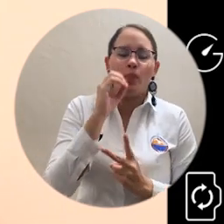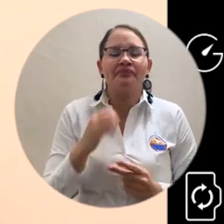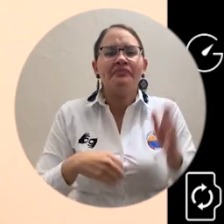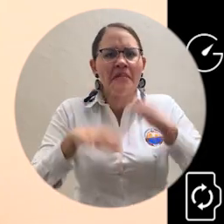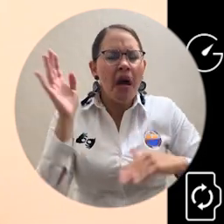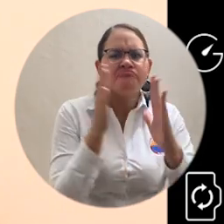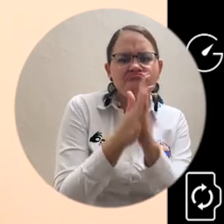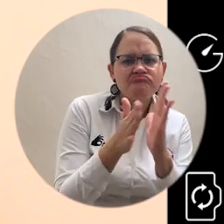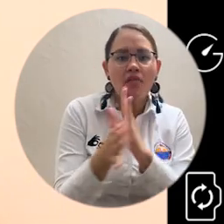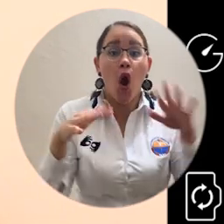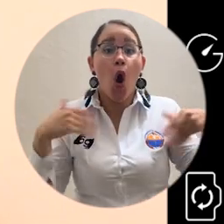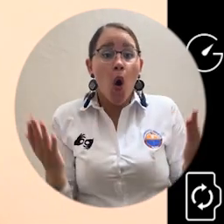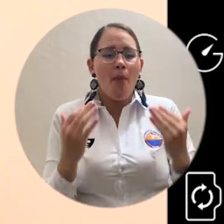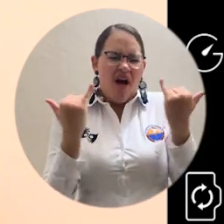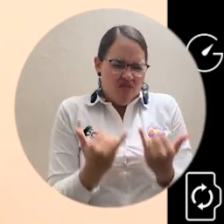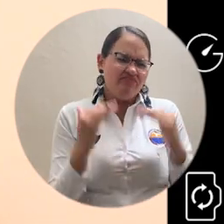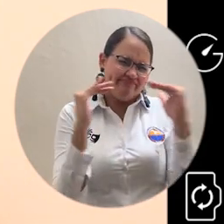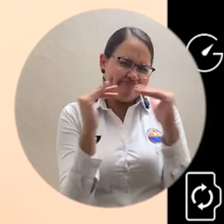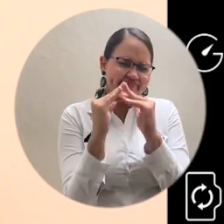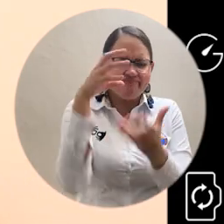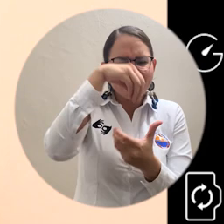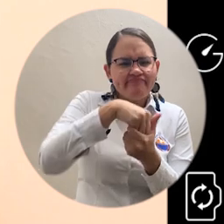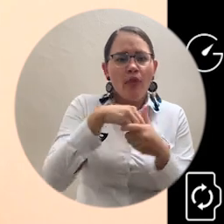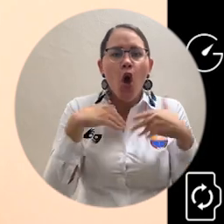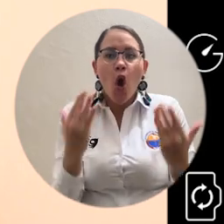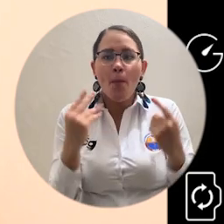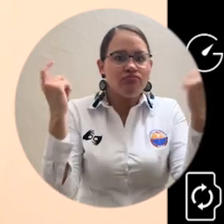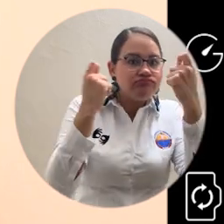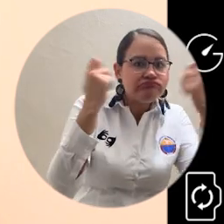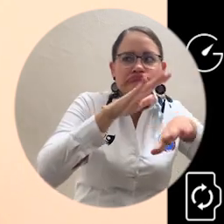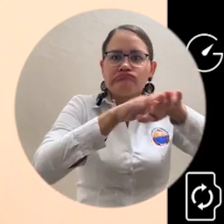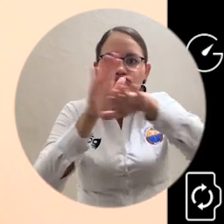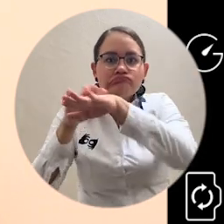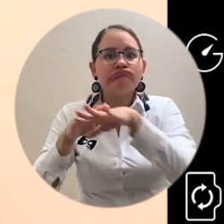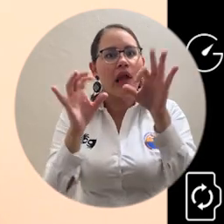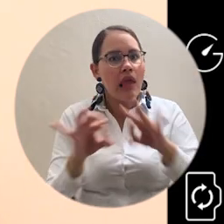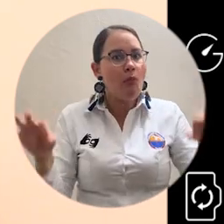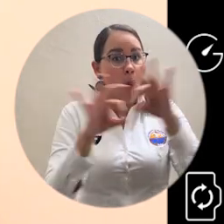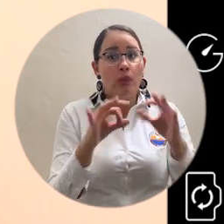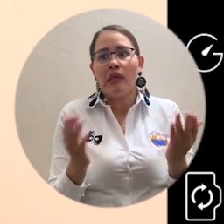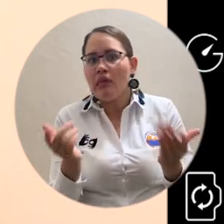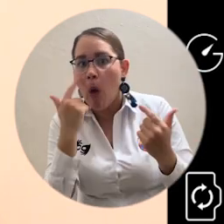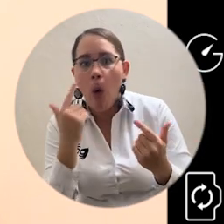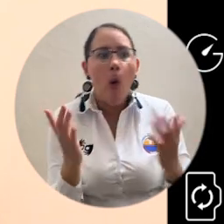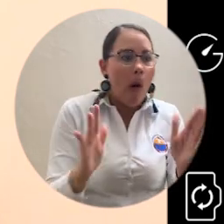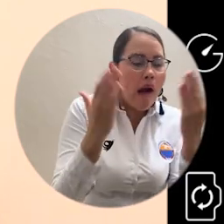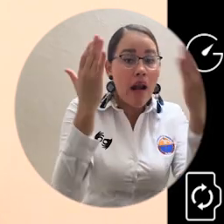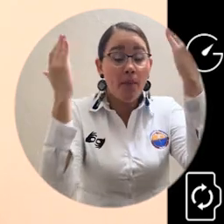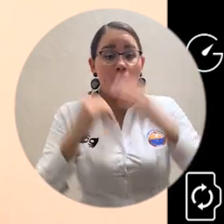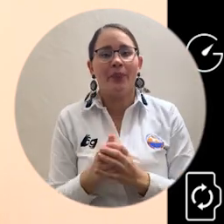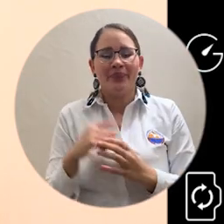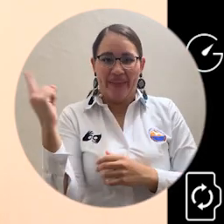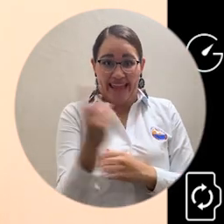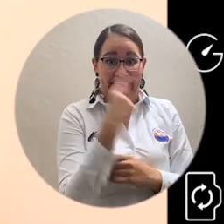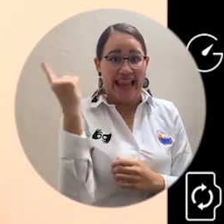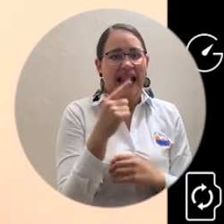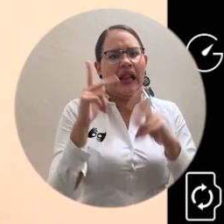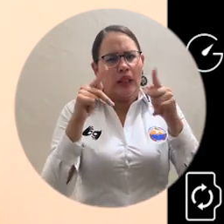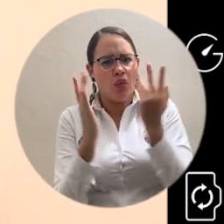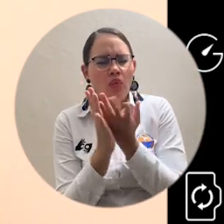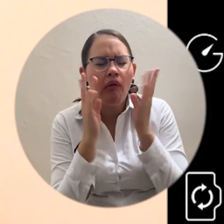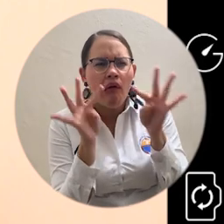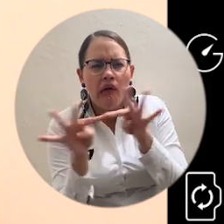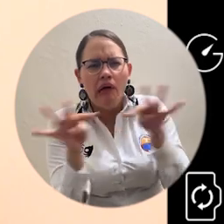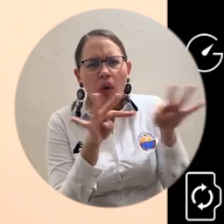durante el periodo de aislamiento obligatorio. Y así los jóvenes tuvieron la oportunidad de analizar cómo el marketing aporta a las